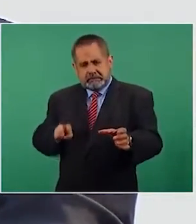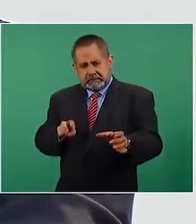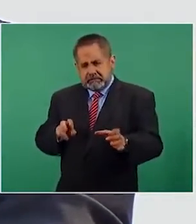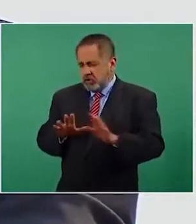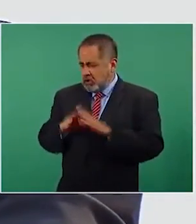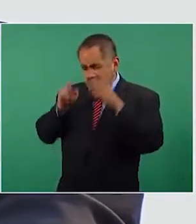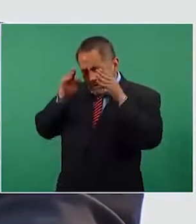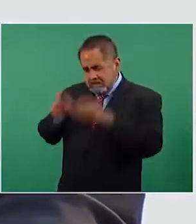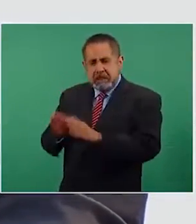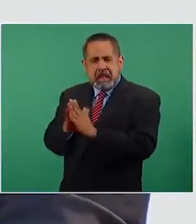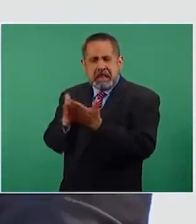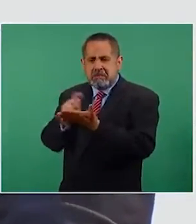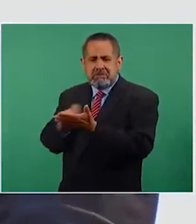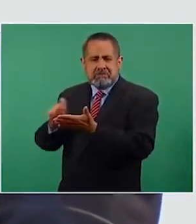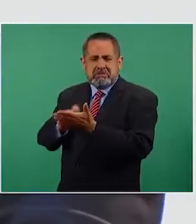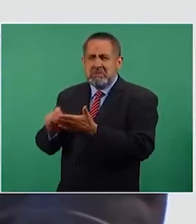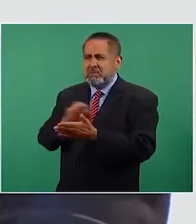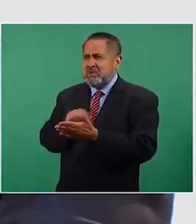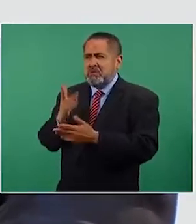años.